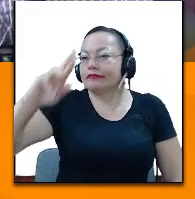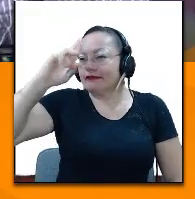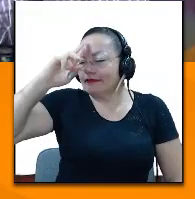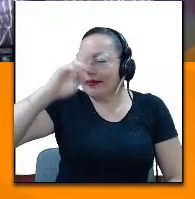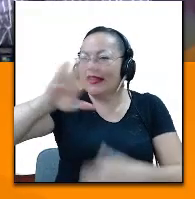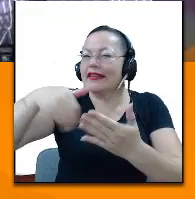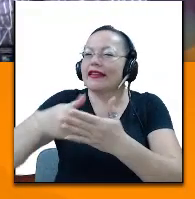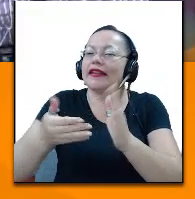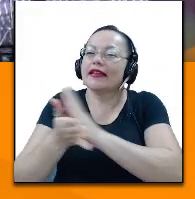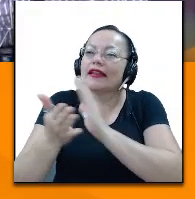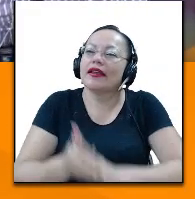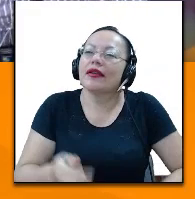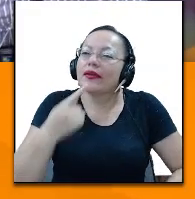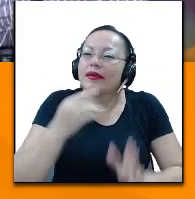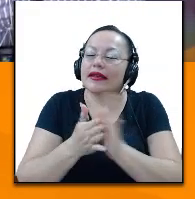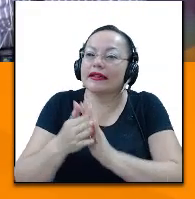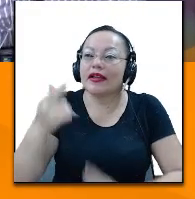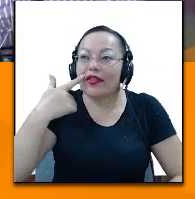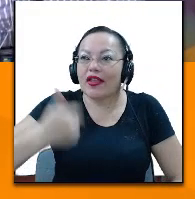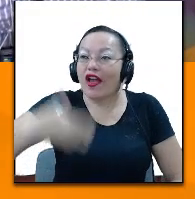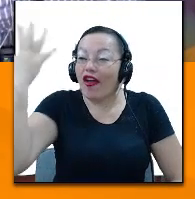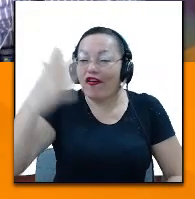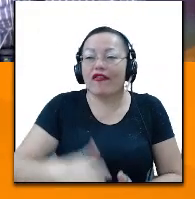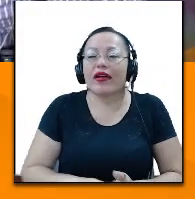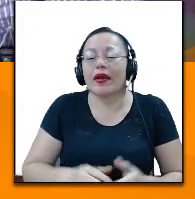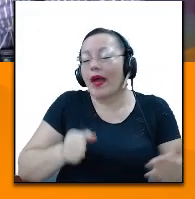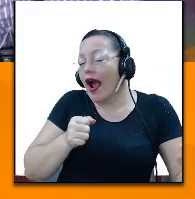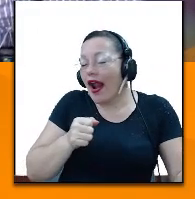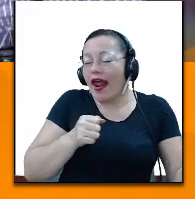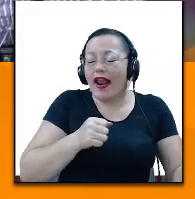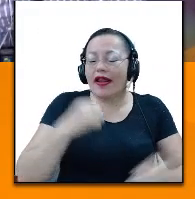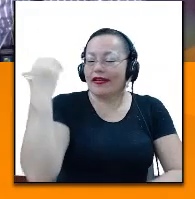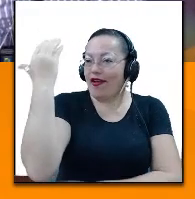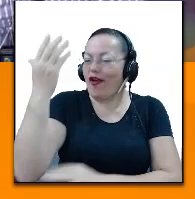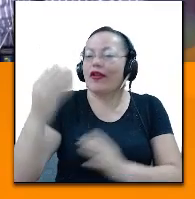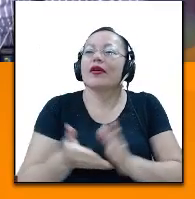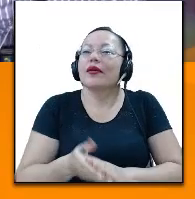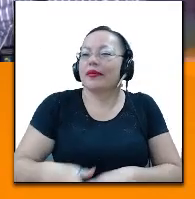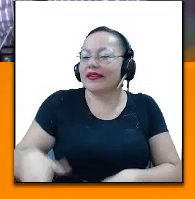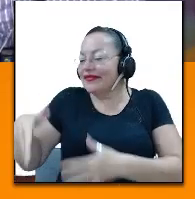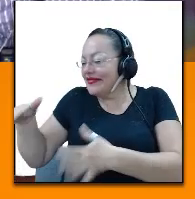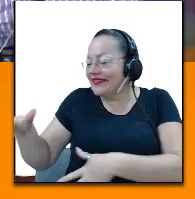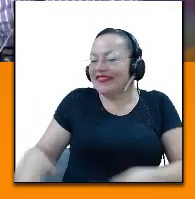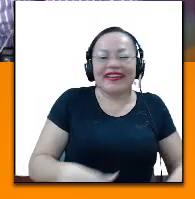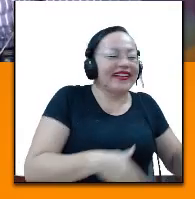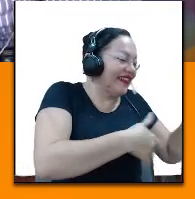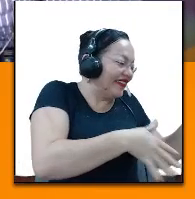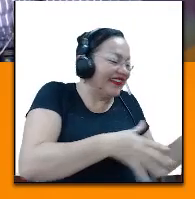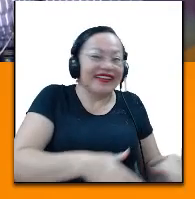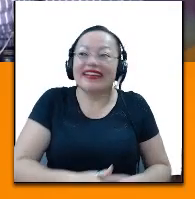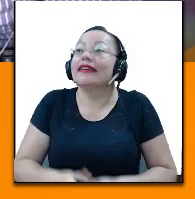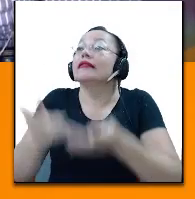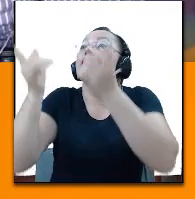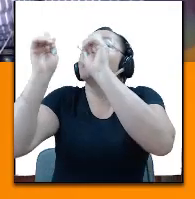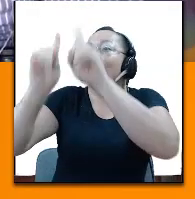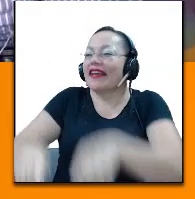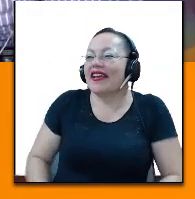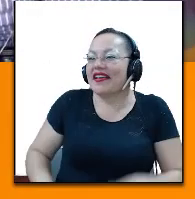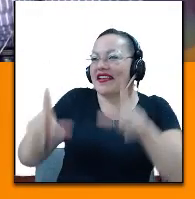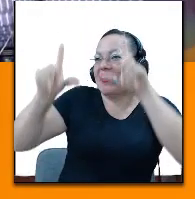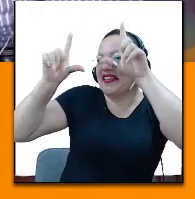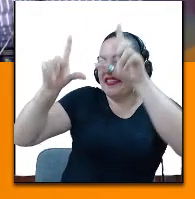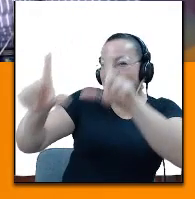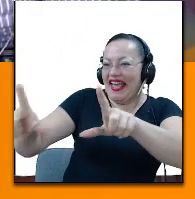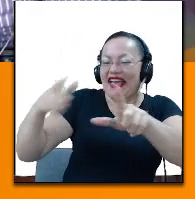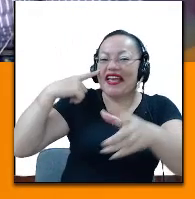de eso, imagínense que una cantante muy reconocida de acá, de Colombia, Shakira, también... se graduó, mostró su